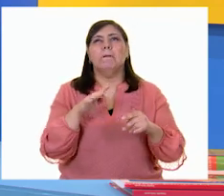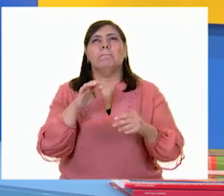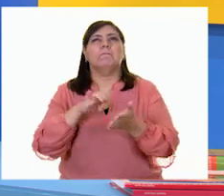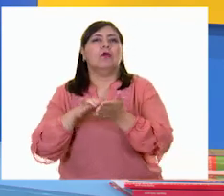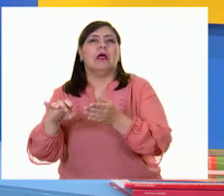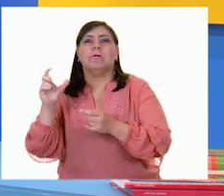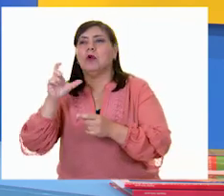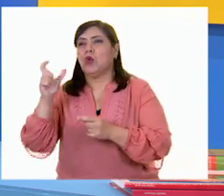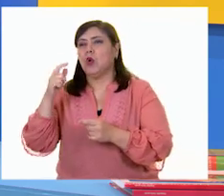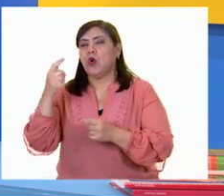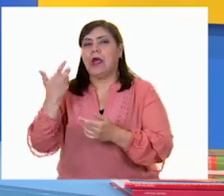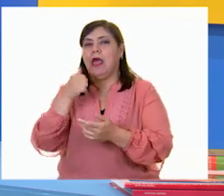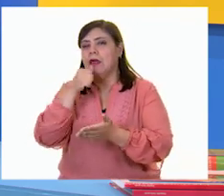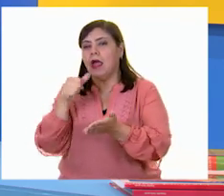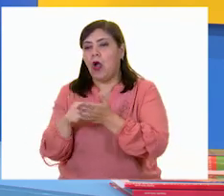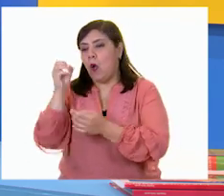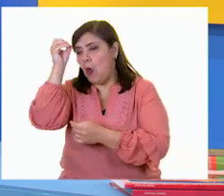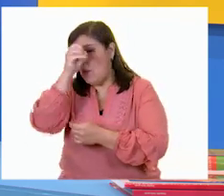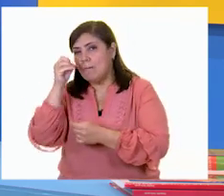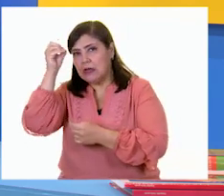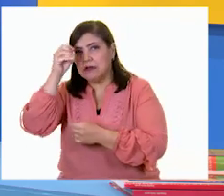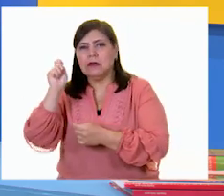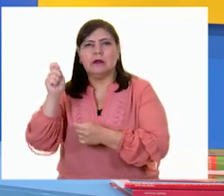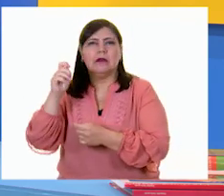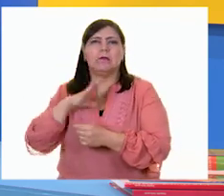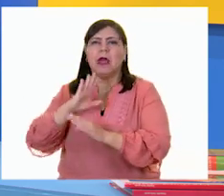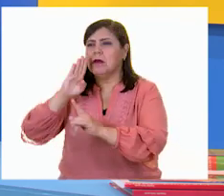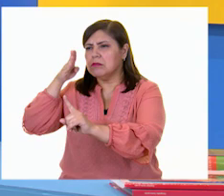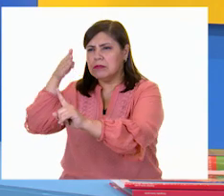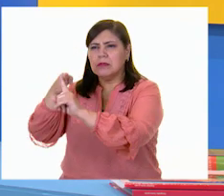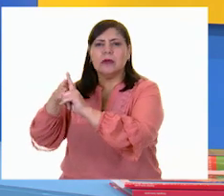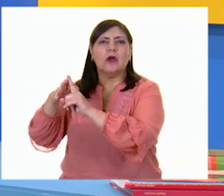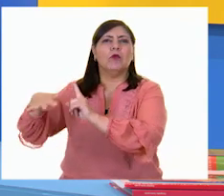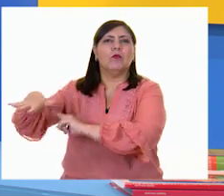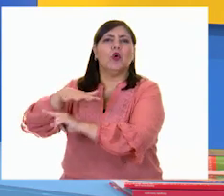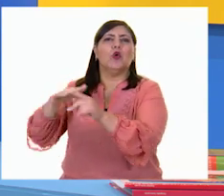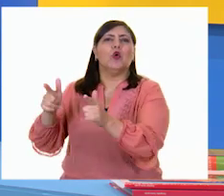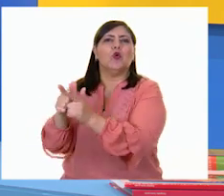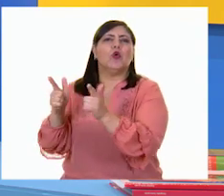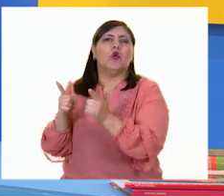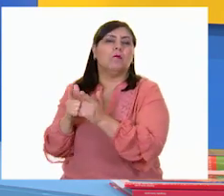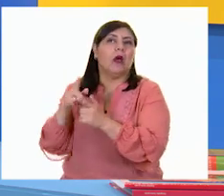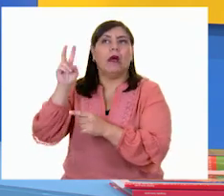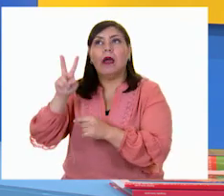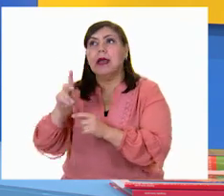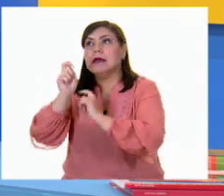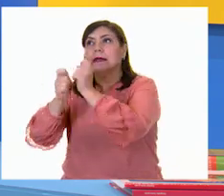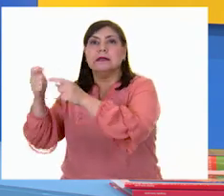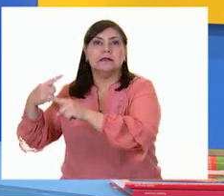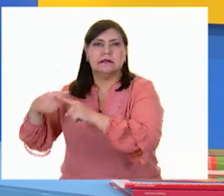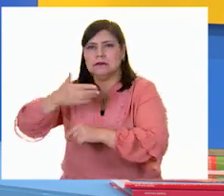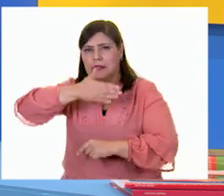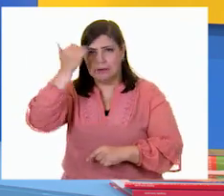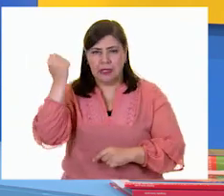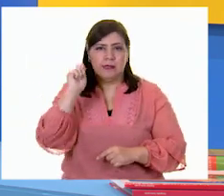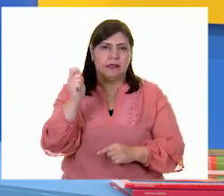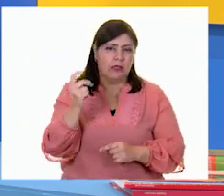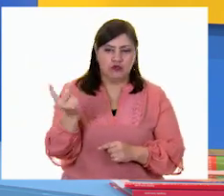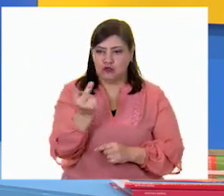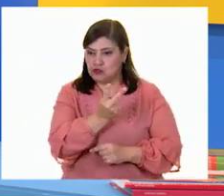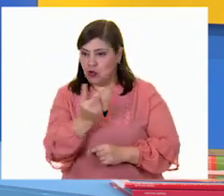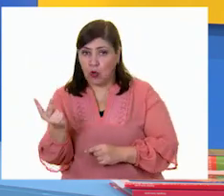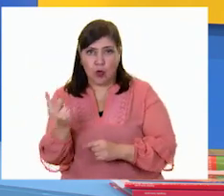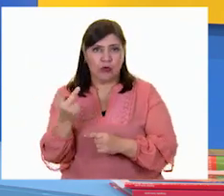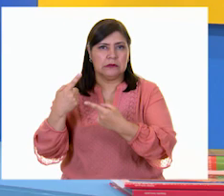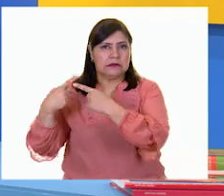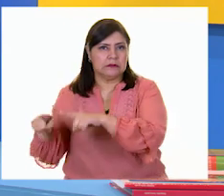una carta de opinión, cuyo destinatario es un grupo anónimo de lectores. Si lo reflexionas, la diferencia en el uso